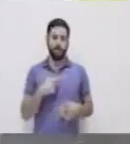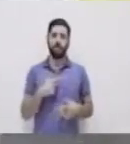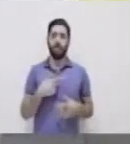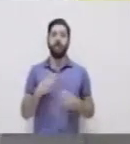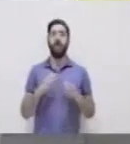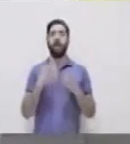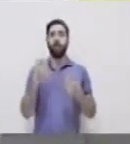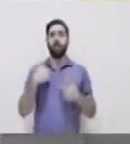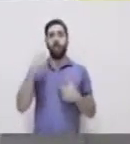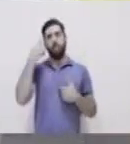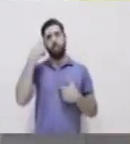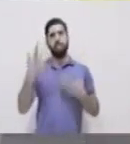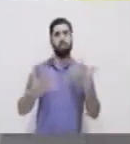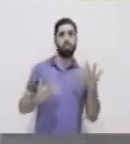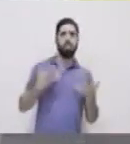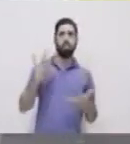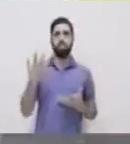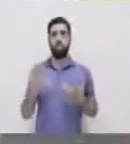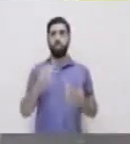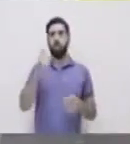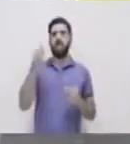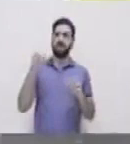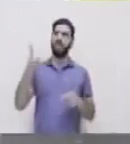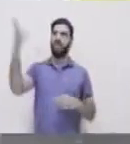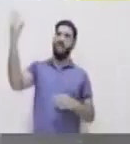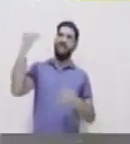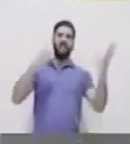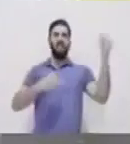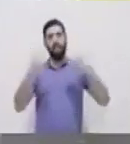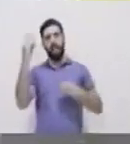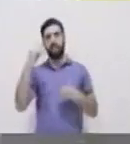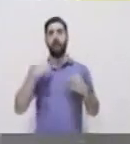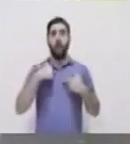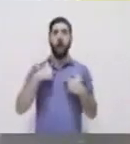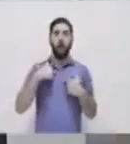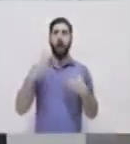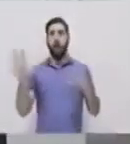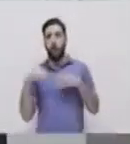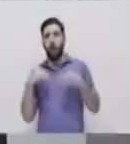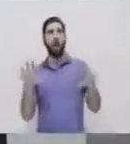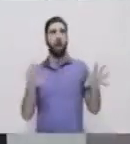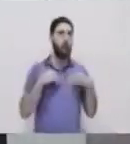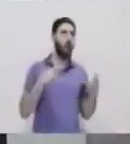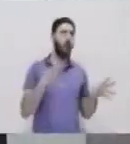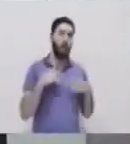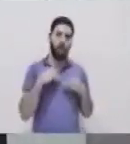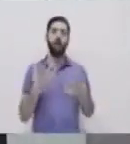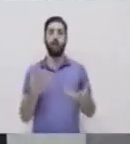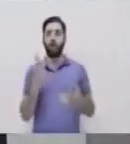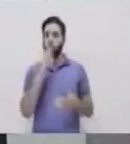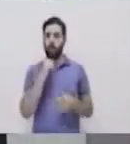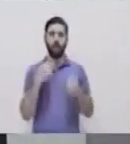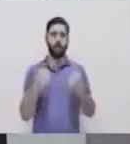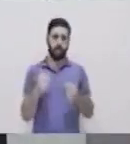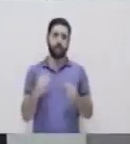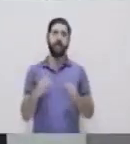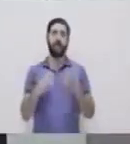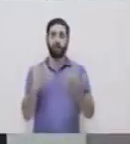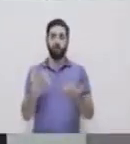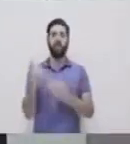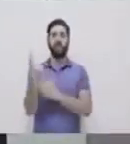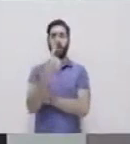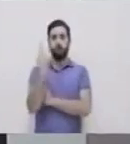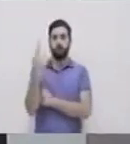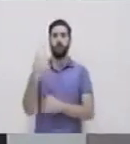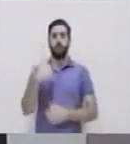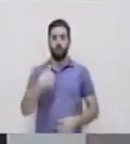ahí donde los demás pueden influenciarnos, es ahí donde los demás pueden decidir por nosotros mismos por esa falta de conocimiento propio que podemos tener,